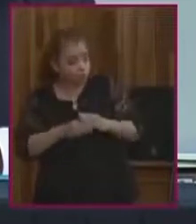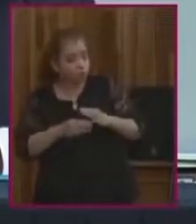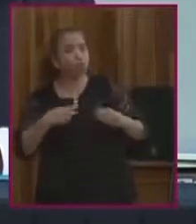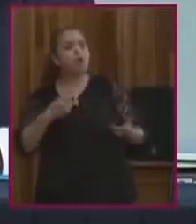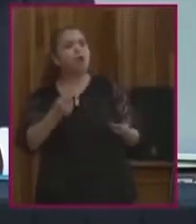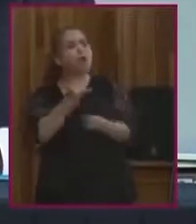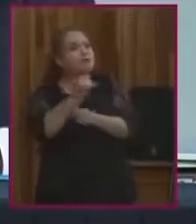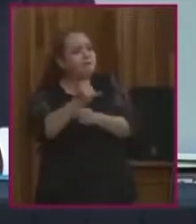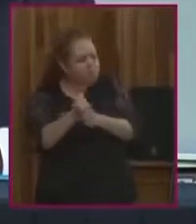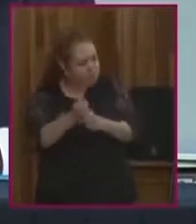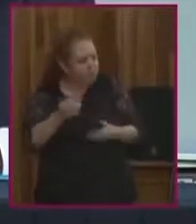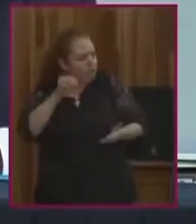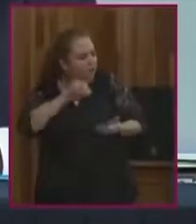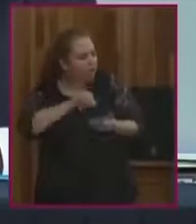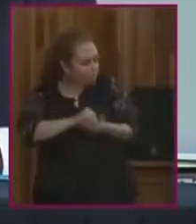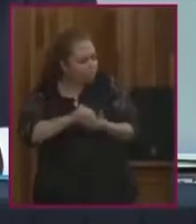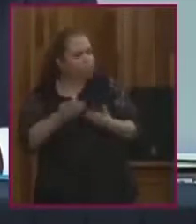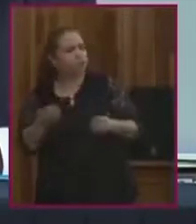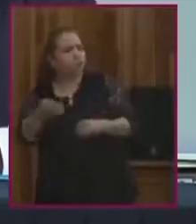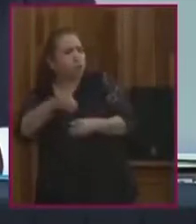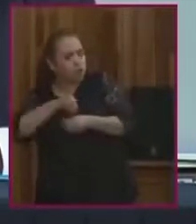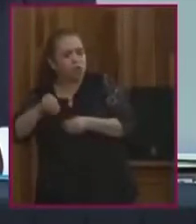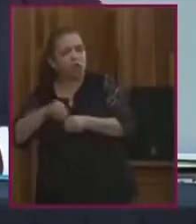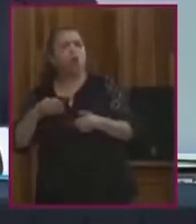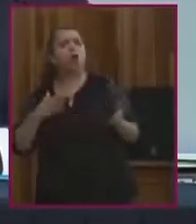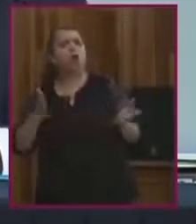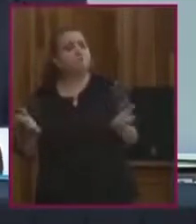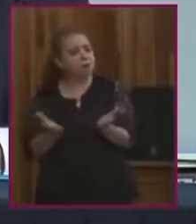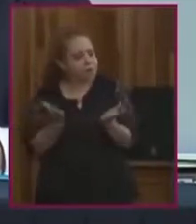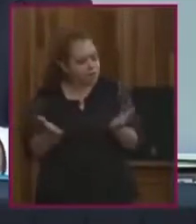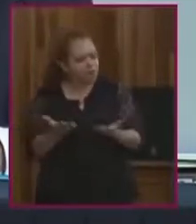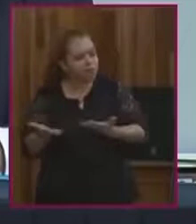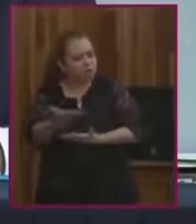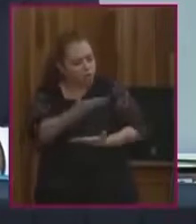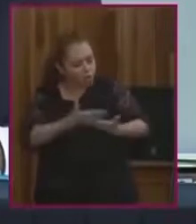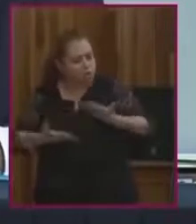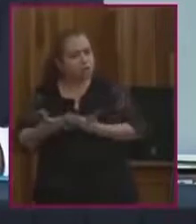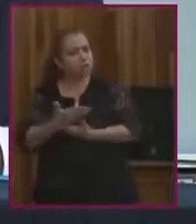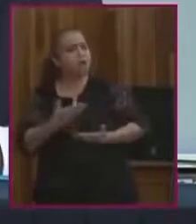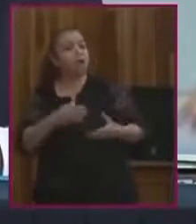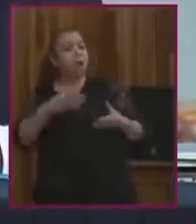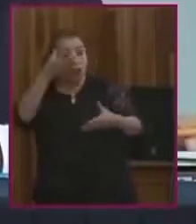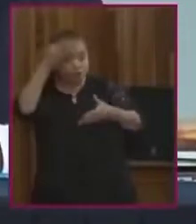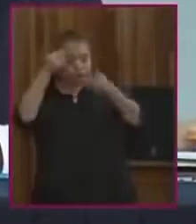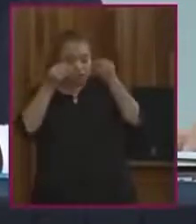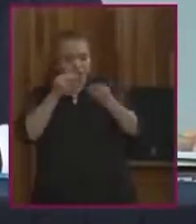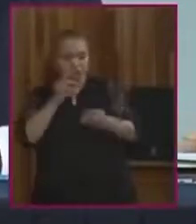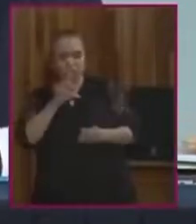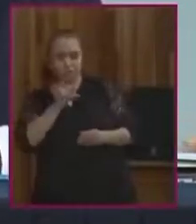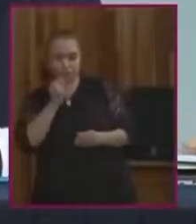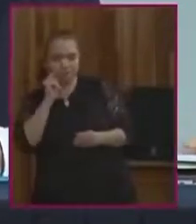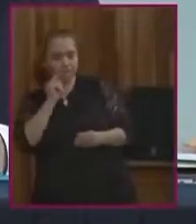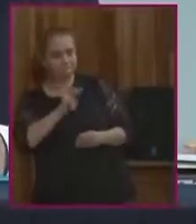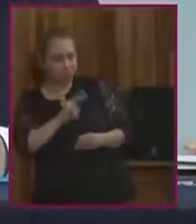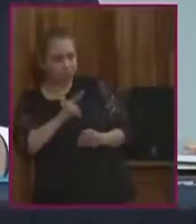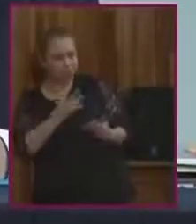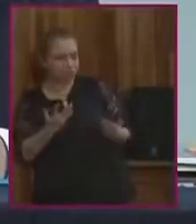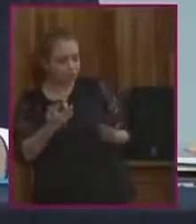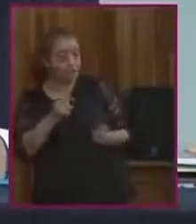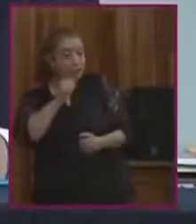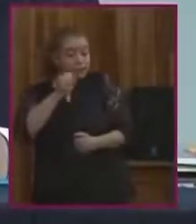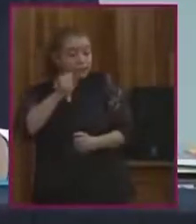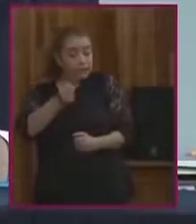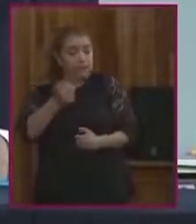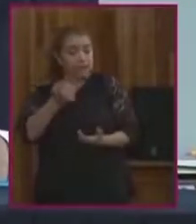investigación, el aprendizaje activo, colaborativo y el aprendizaje invisible, porque estos procesos formativos incorporados al plan de estudios